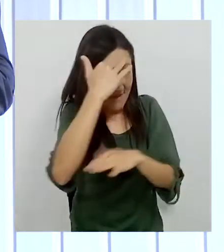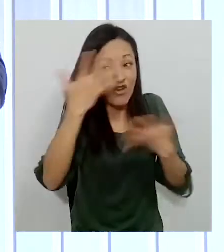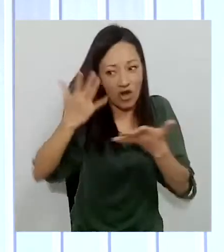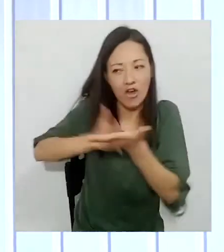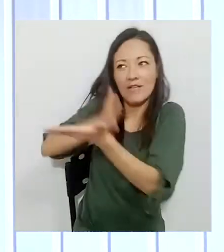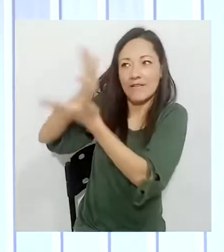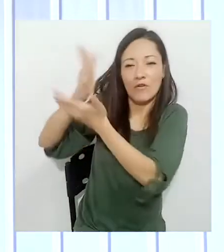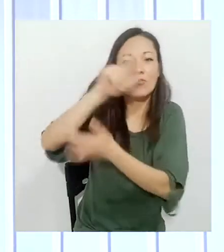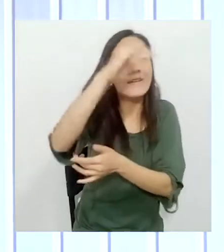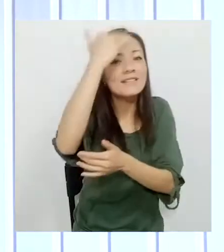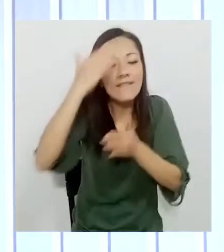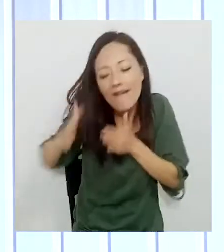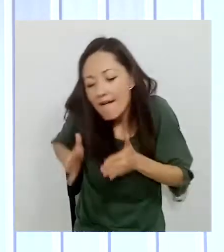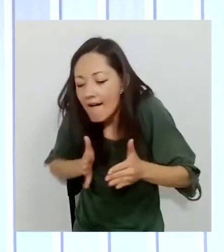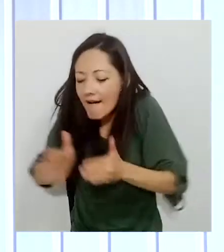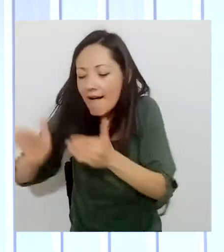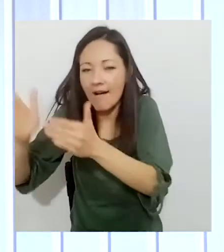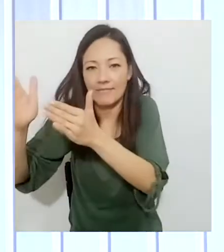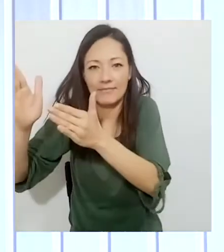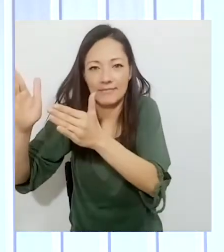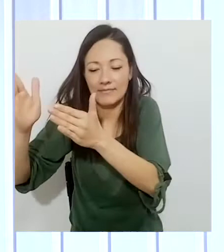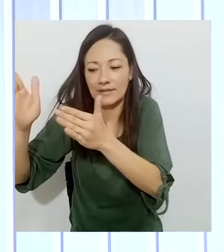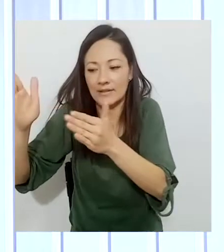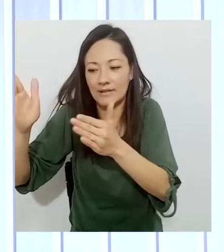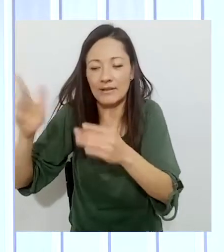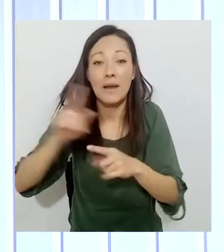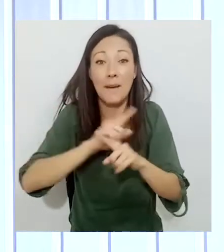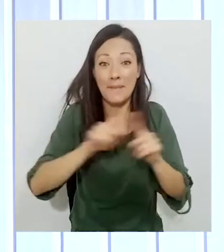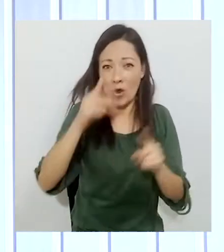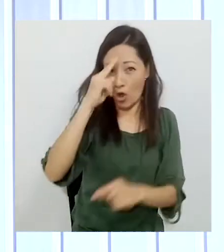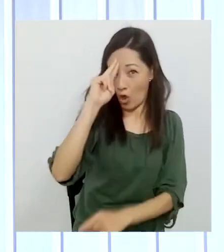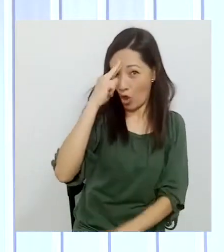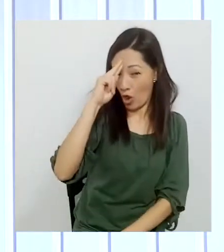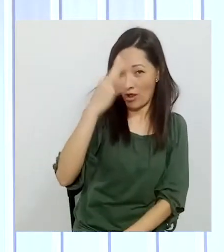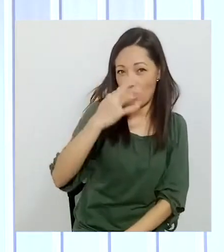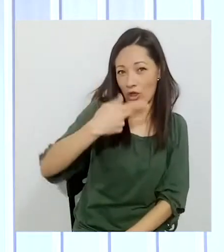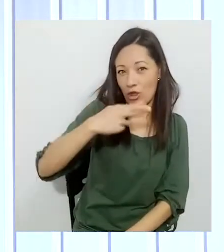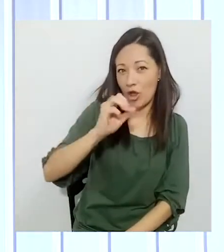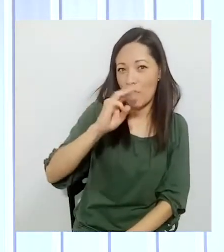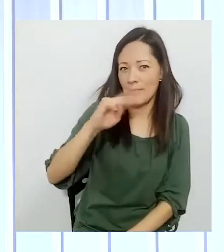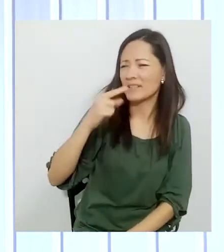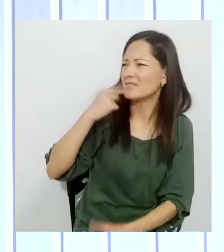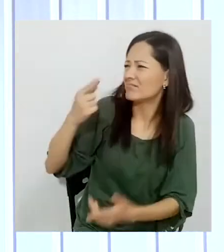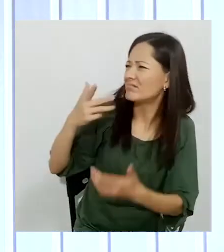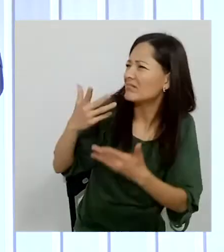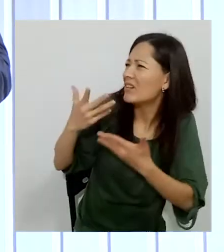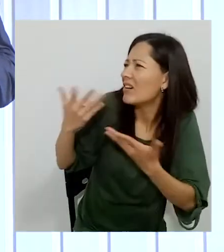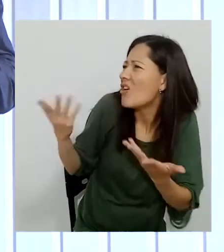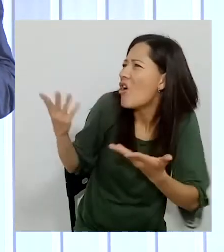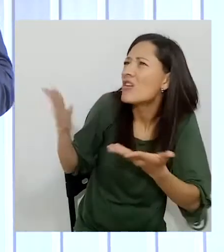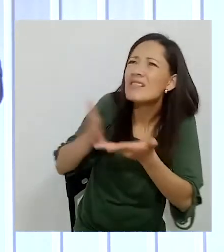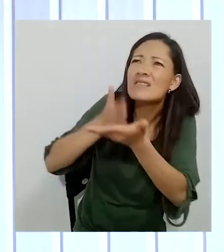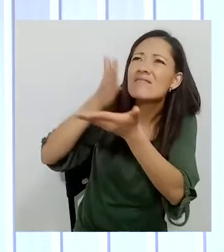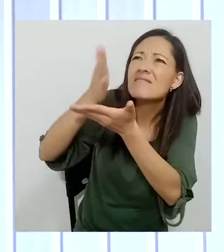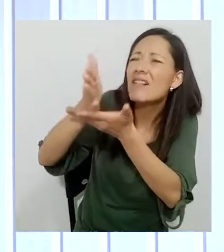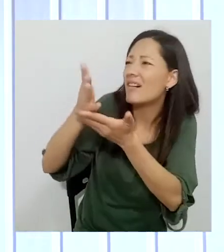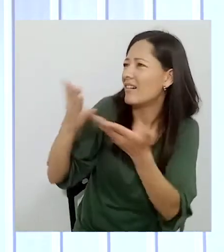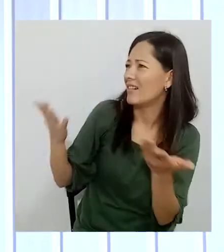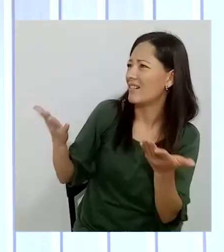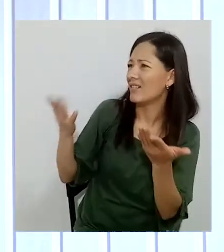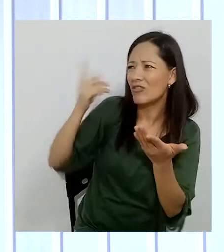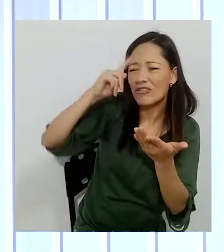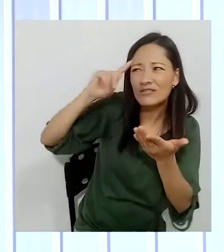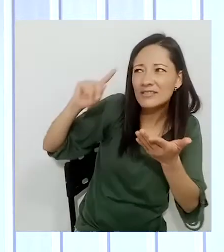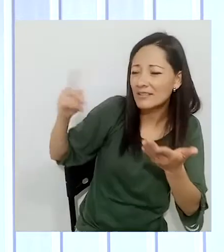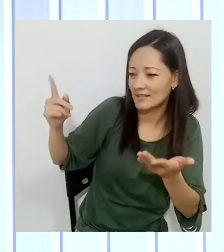yo estoy, vosotros también estéis. Y sabéis a dónde voy, y sabéis el camino. Le dijo Tomás: